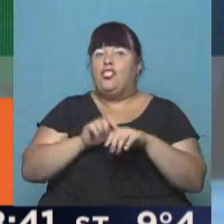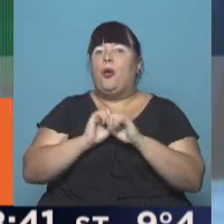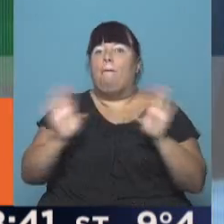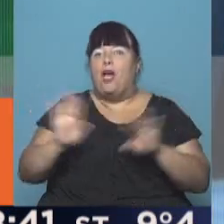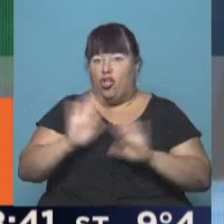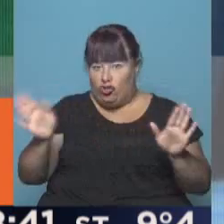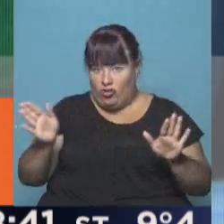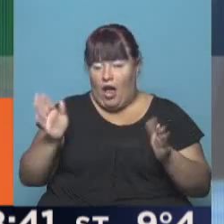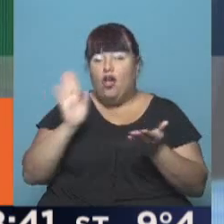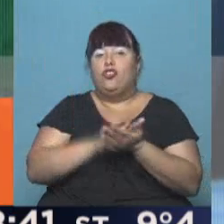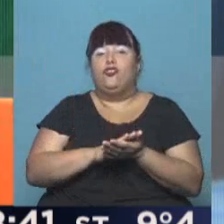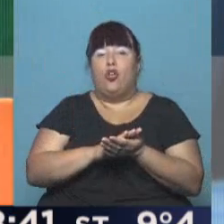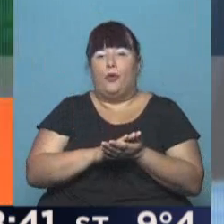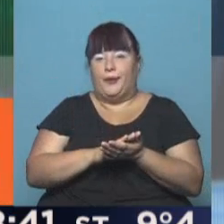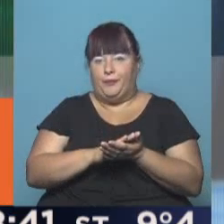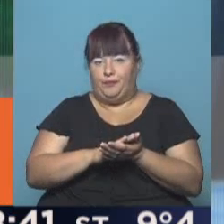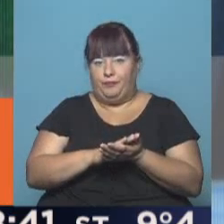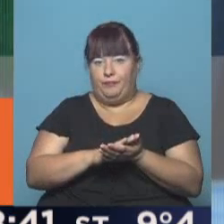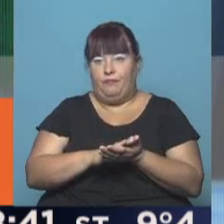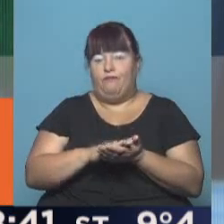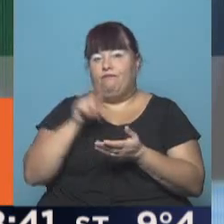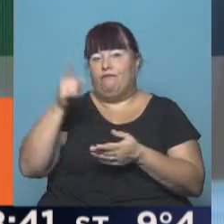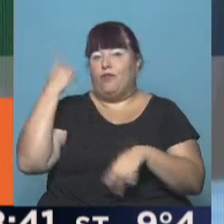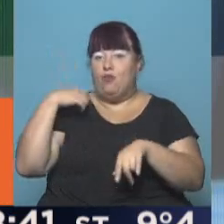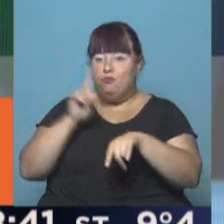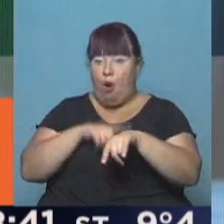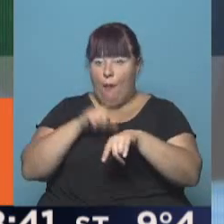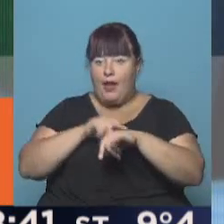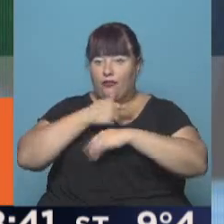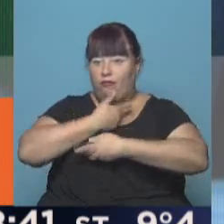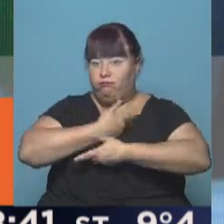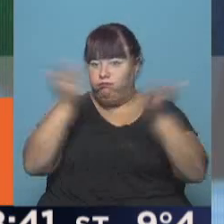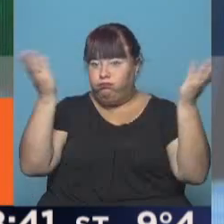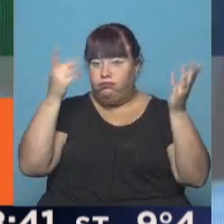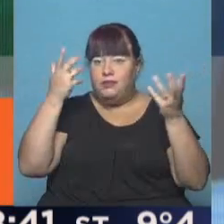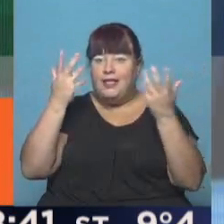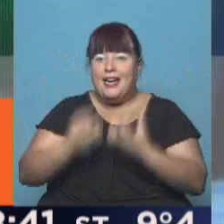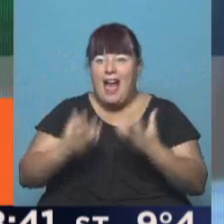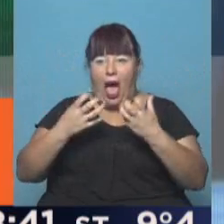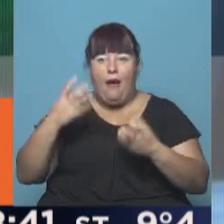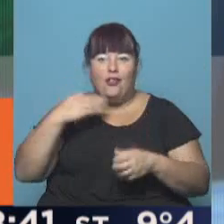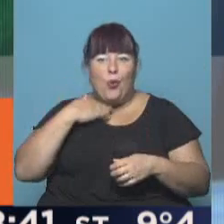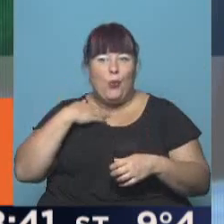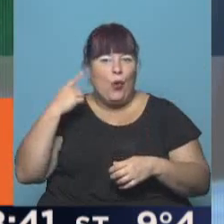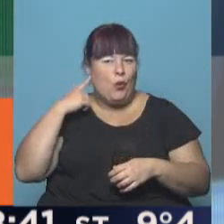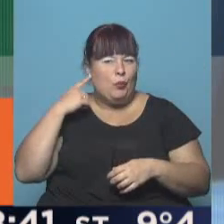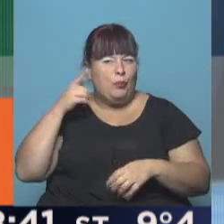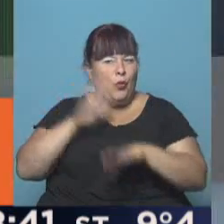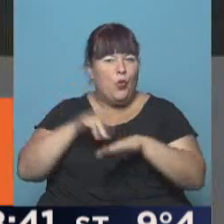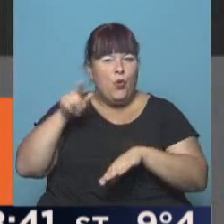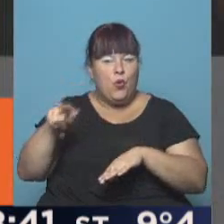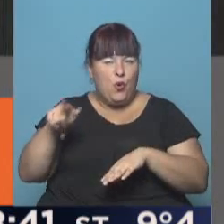crítico, que fue correspondió al momento en el que se difundieron las grabaciones que aparentemente lo